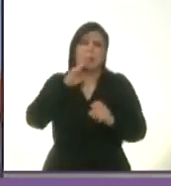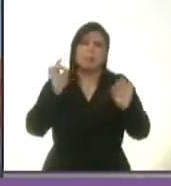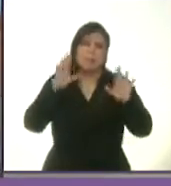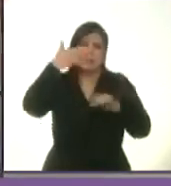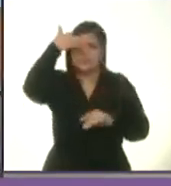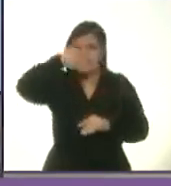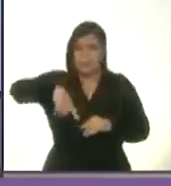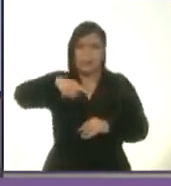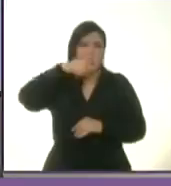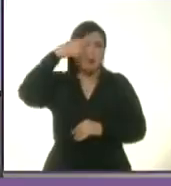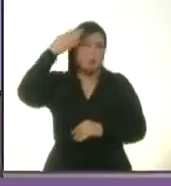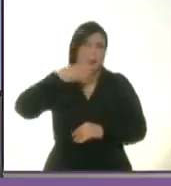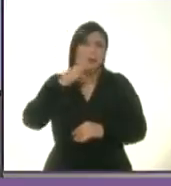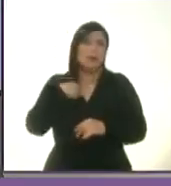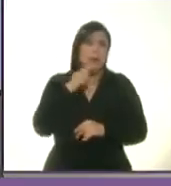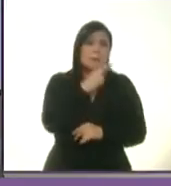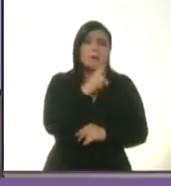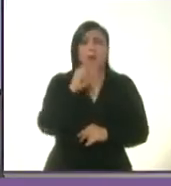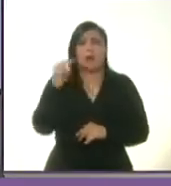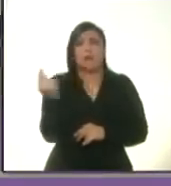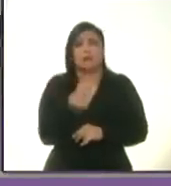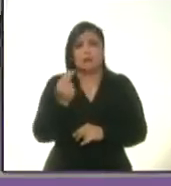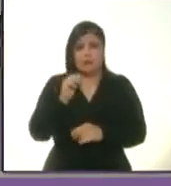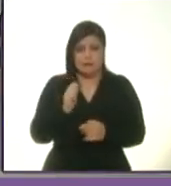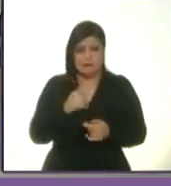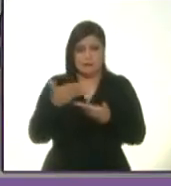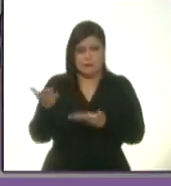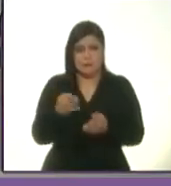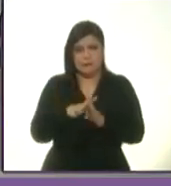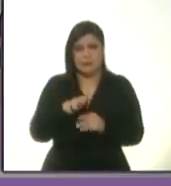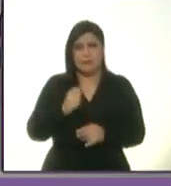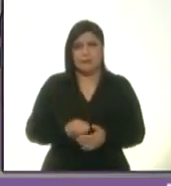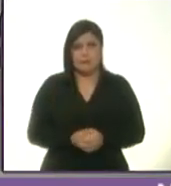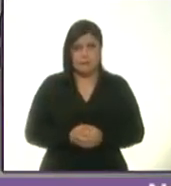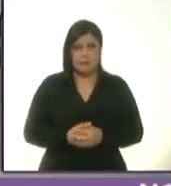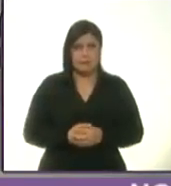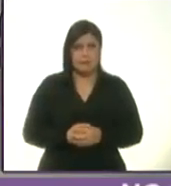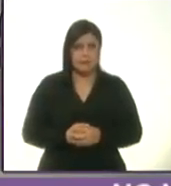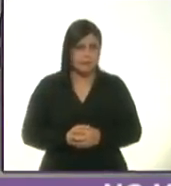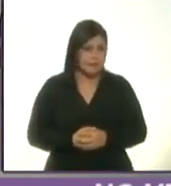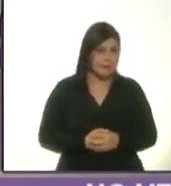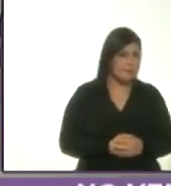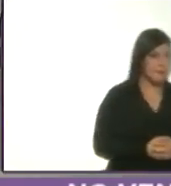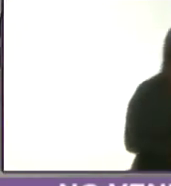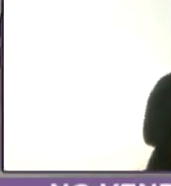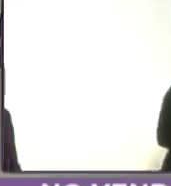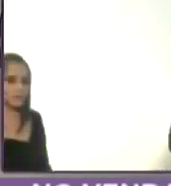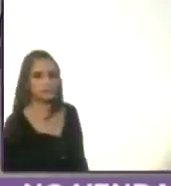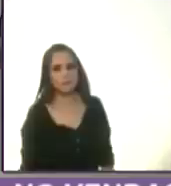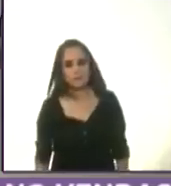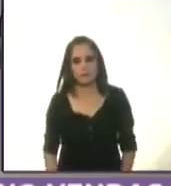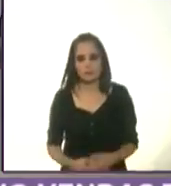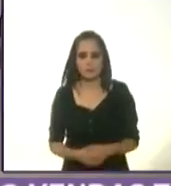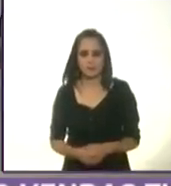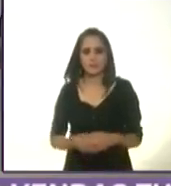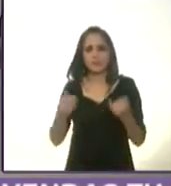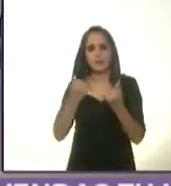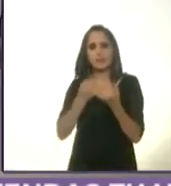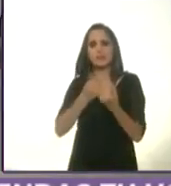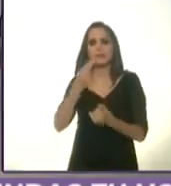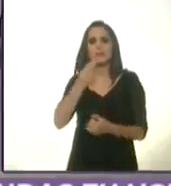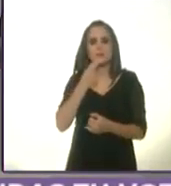yo creo que alejandra ni hay que contestar adelante el candidato si yo lo uso también para denunciar bueno ninguna